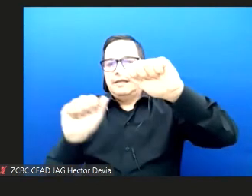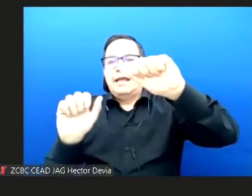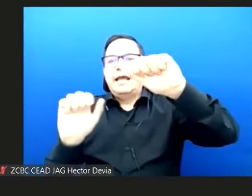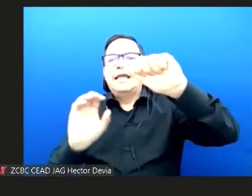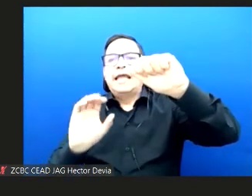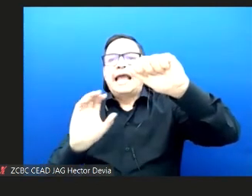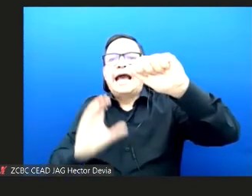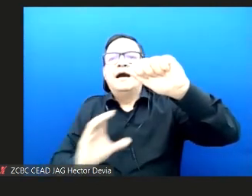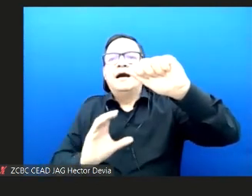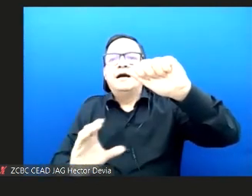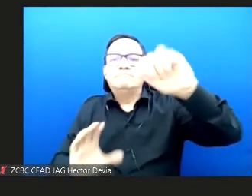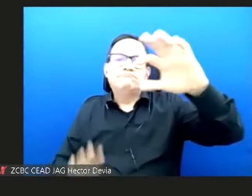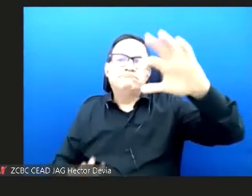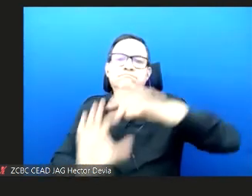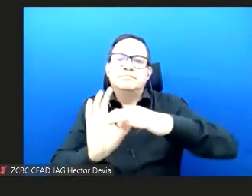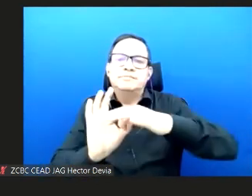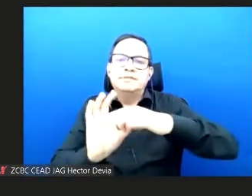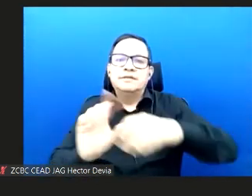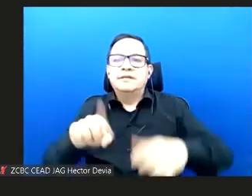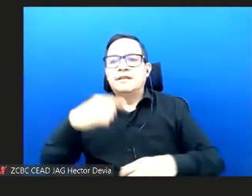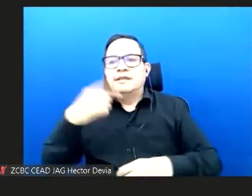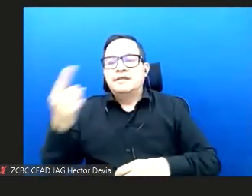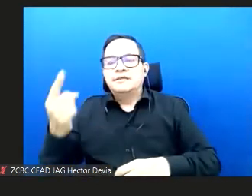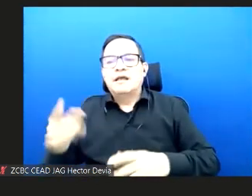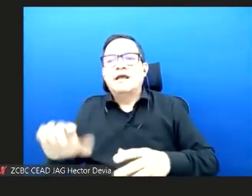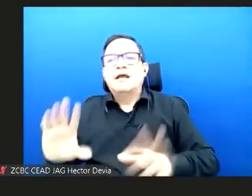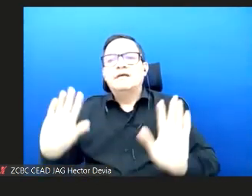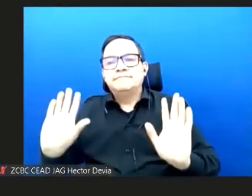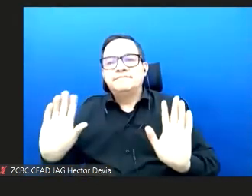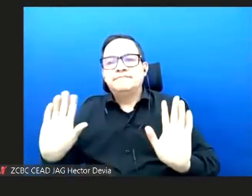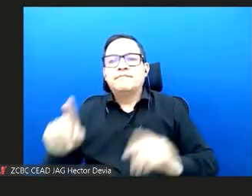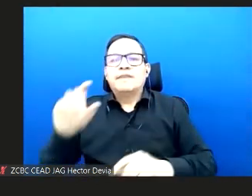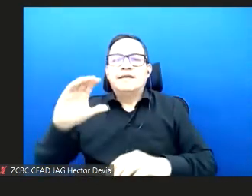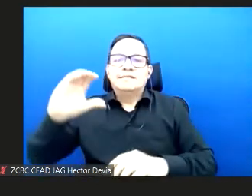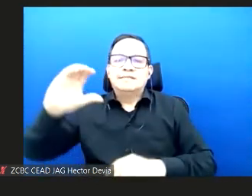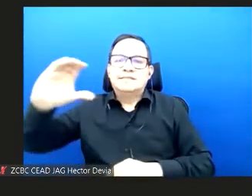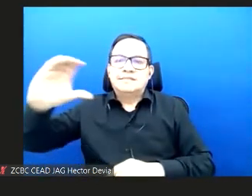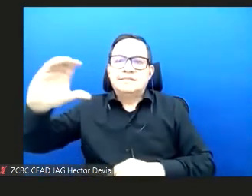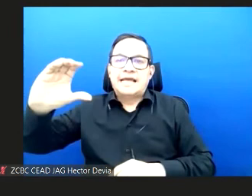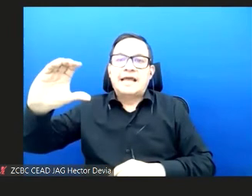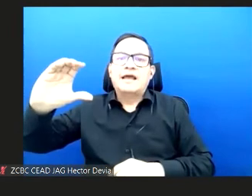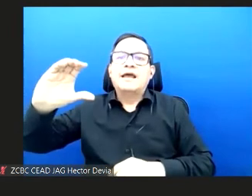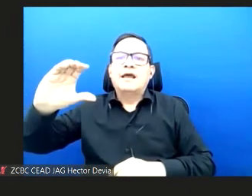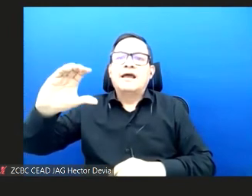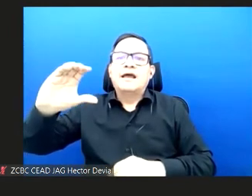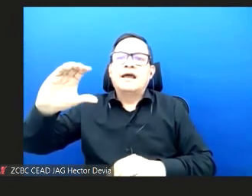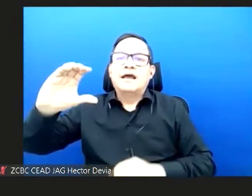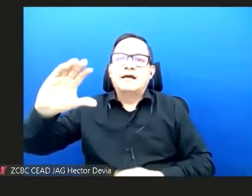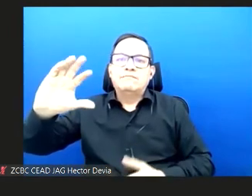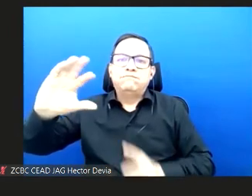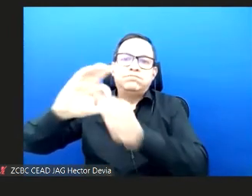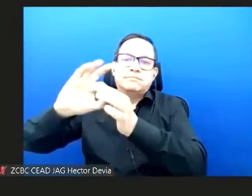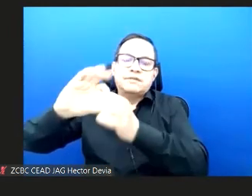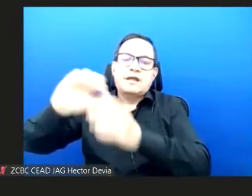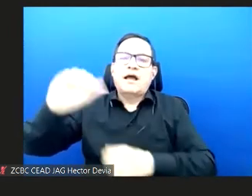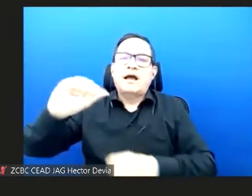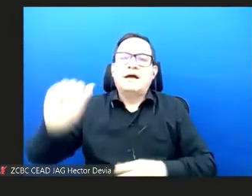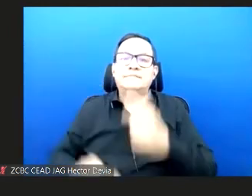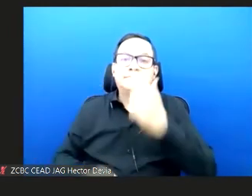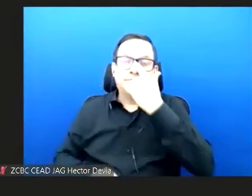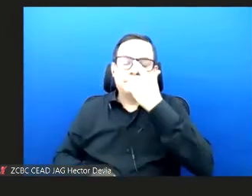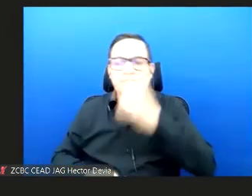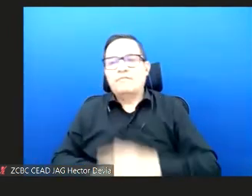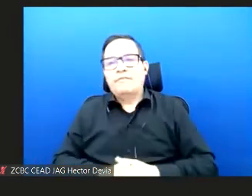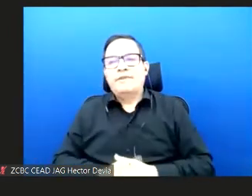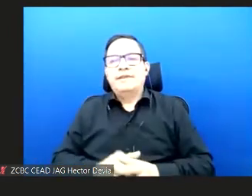Y nuestro segundo paréntesis nos dice que C intersección A, ¿no? Entonces estaría esta parte.